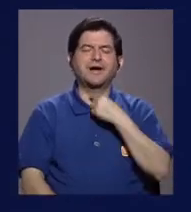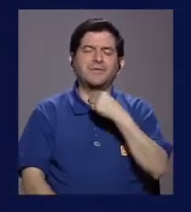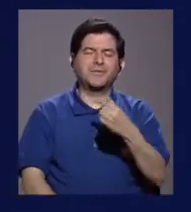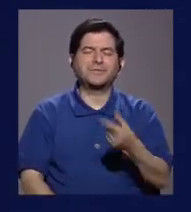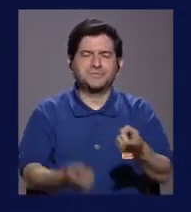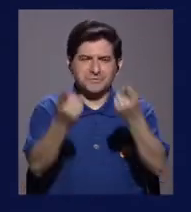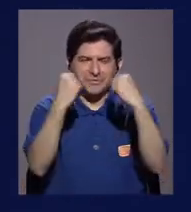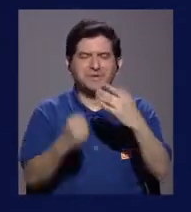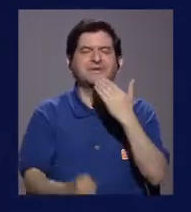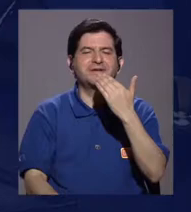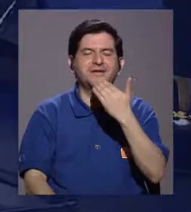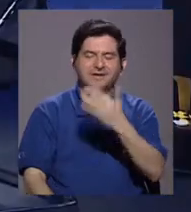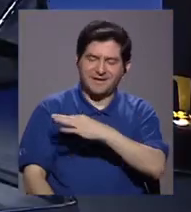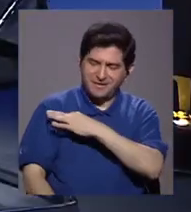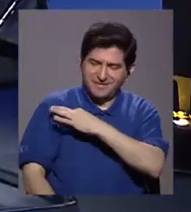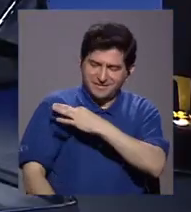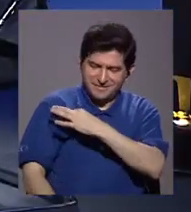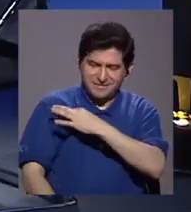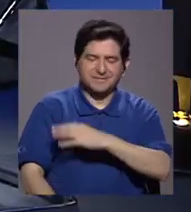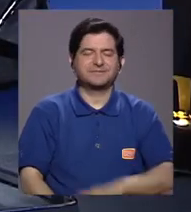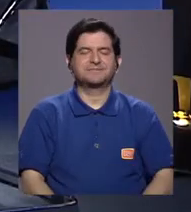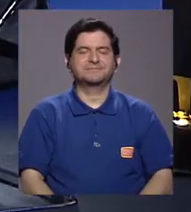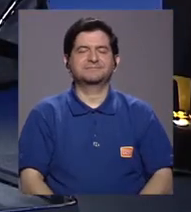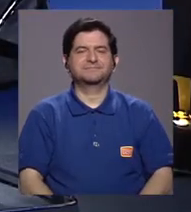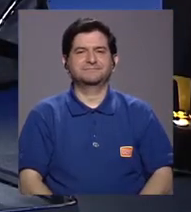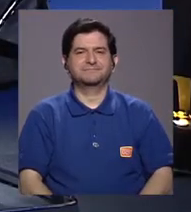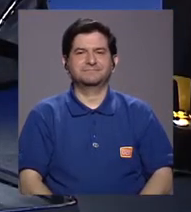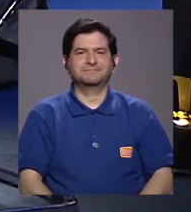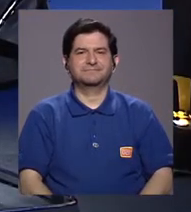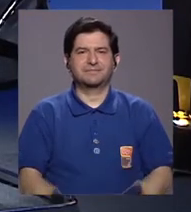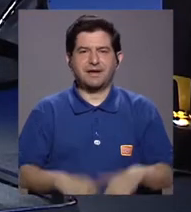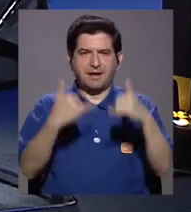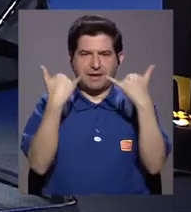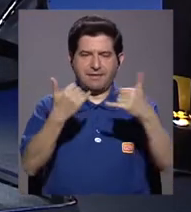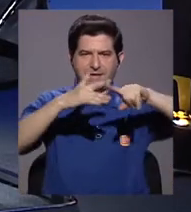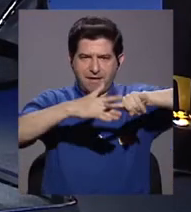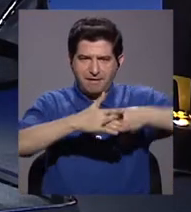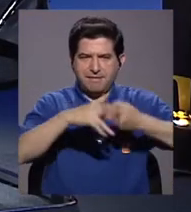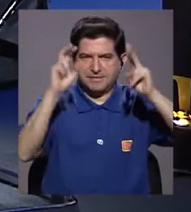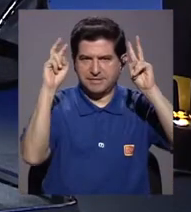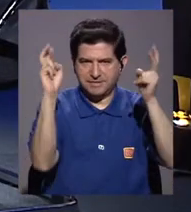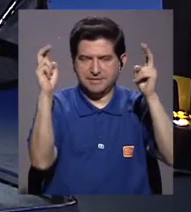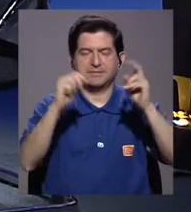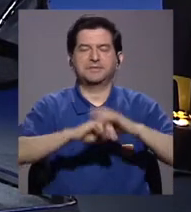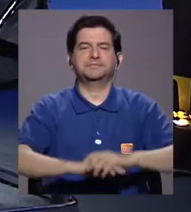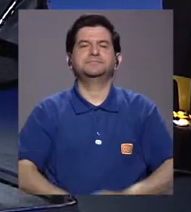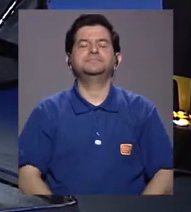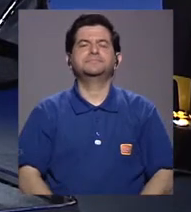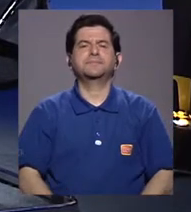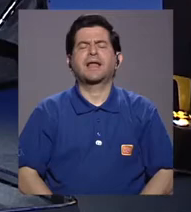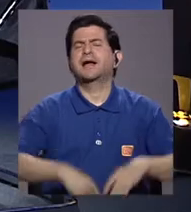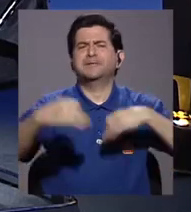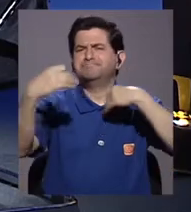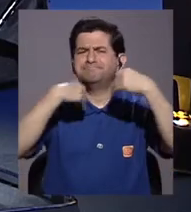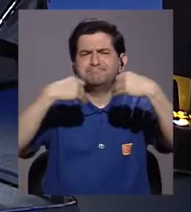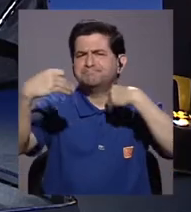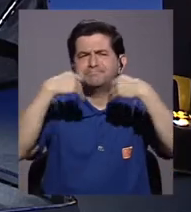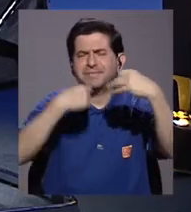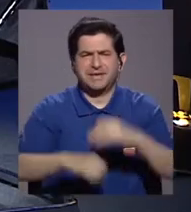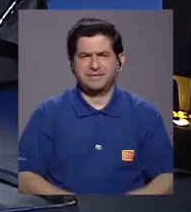aquí muchas gracias por la invitación fabio es un placer tenerlo por acá vamos a entrar en materia